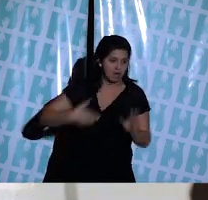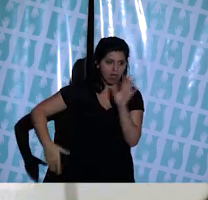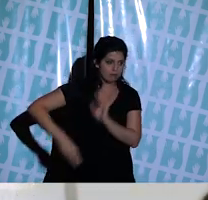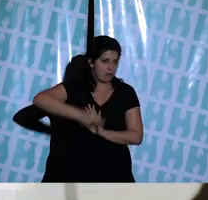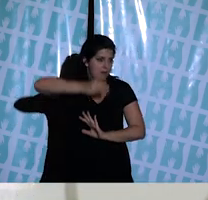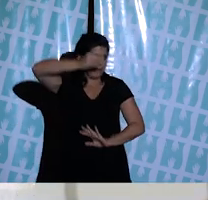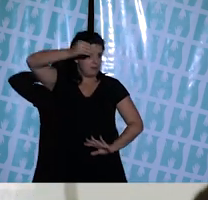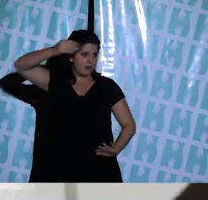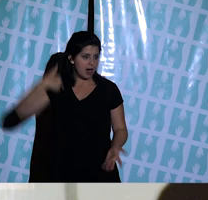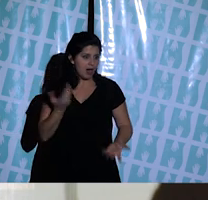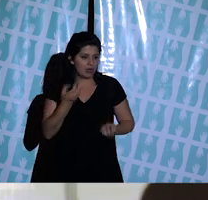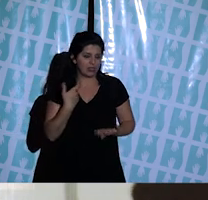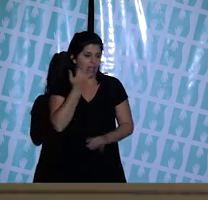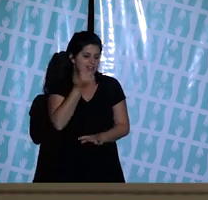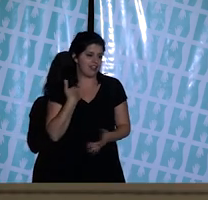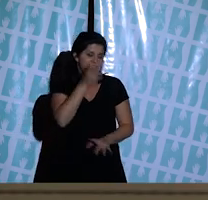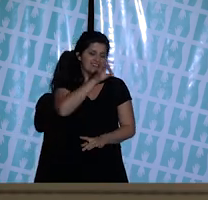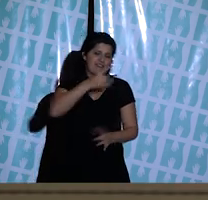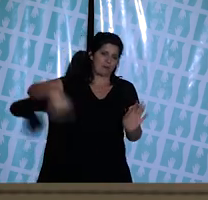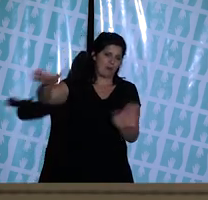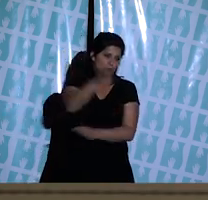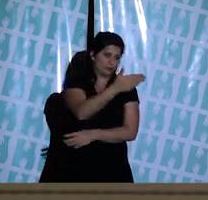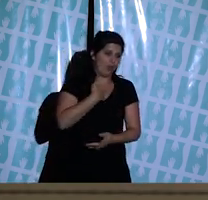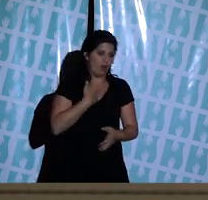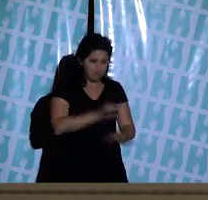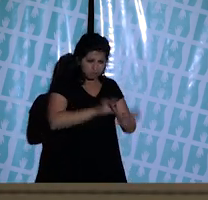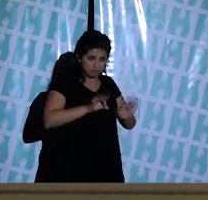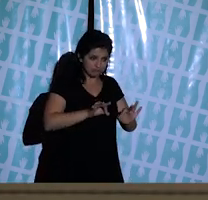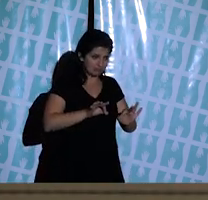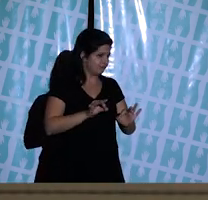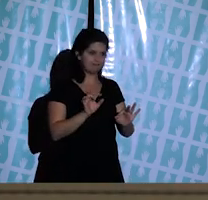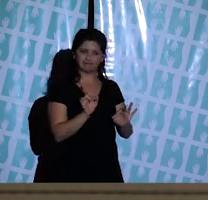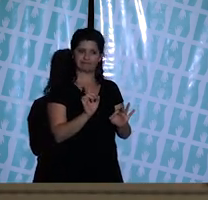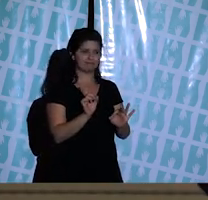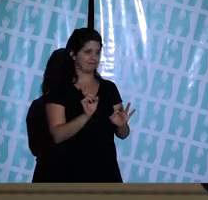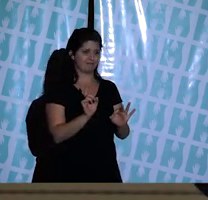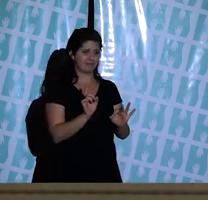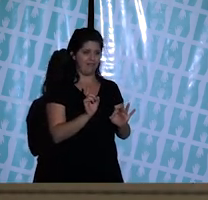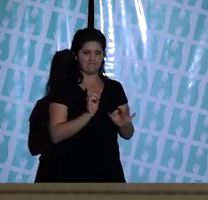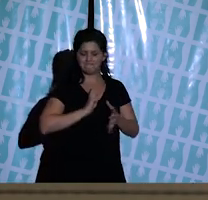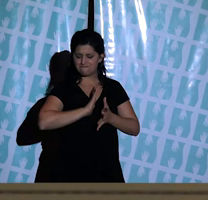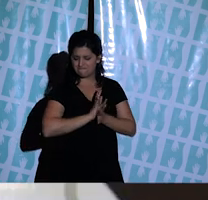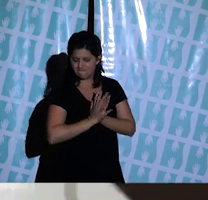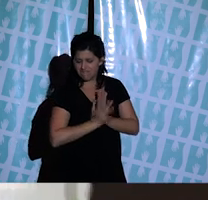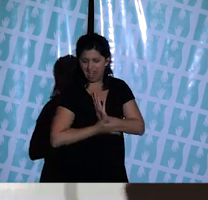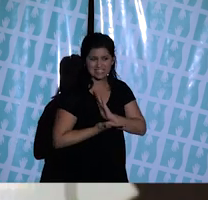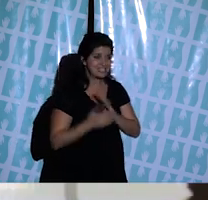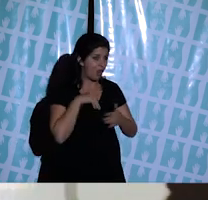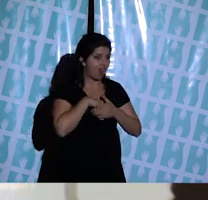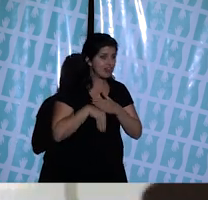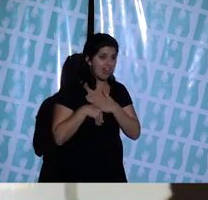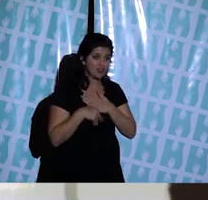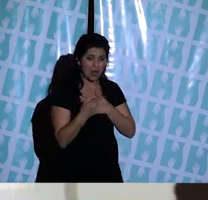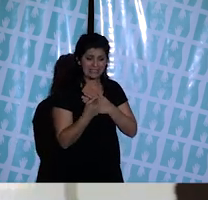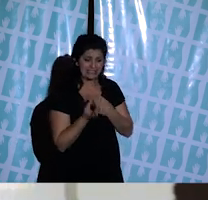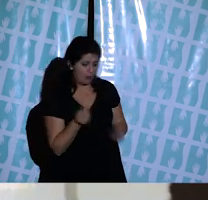veces, porque llega un momento en que, como todos sabemos, no es suficiente. El vacío existencial humano y del sistema de